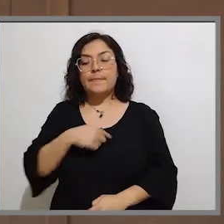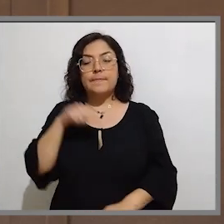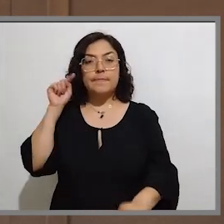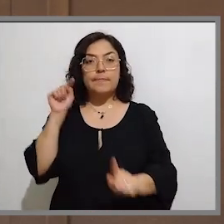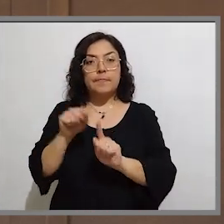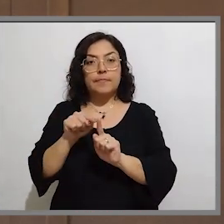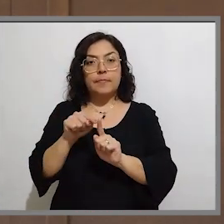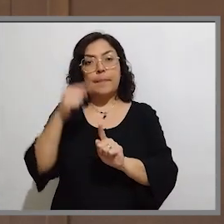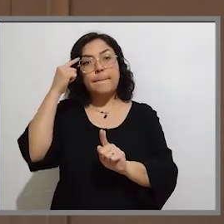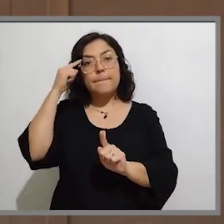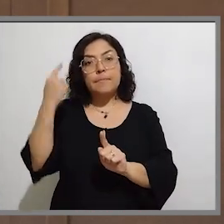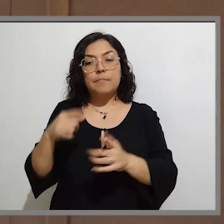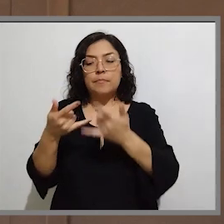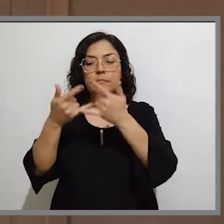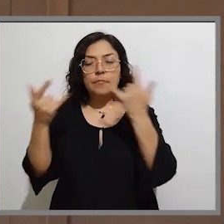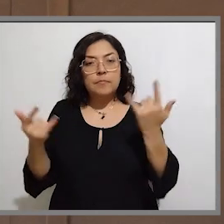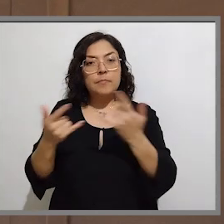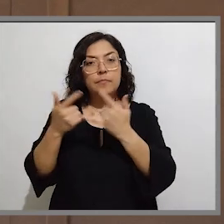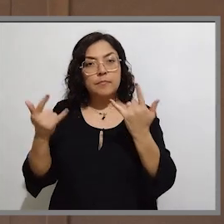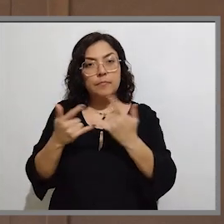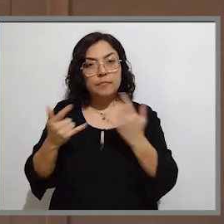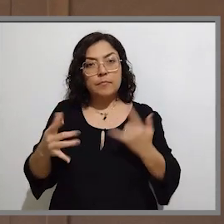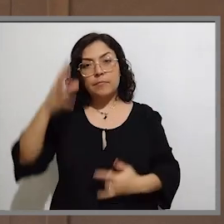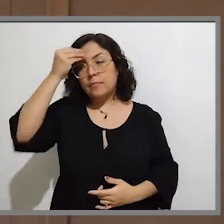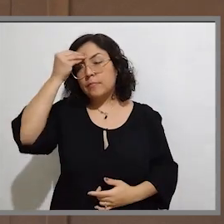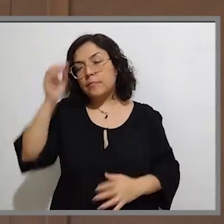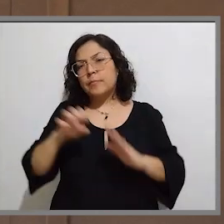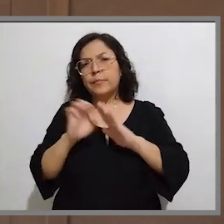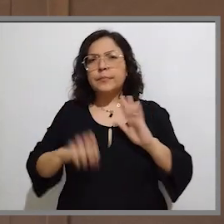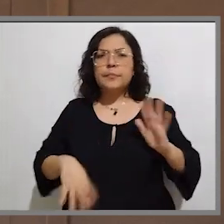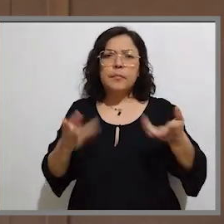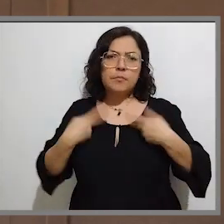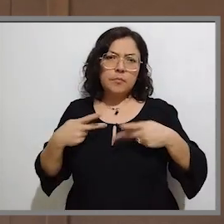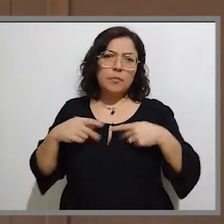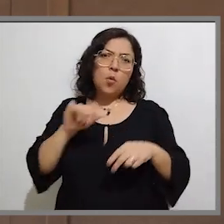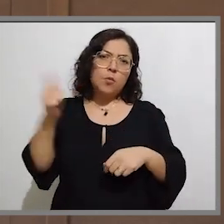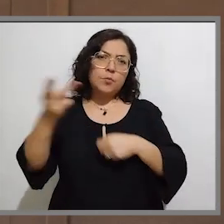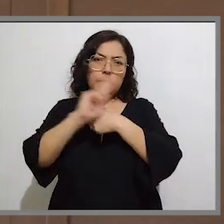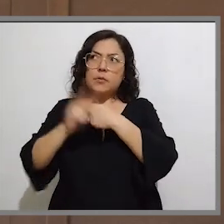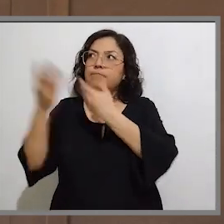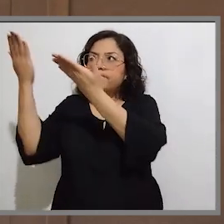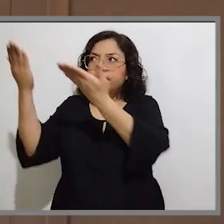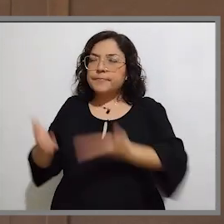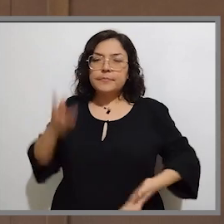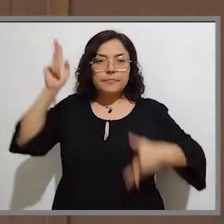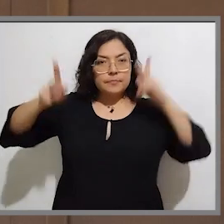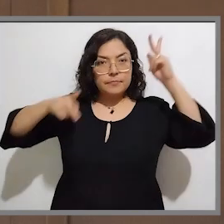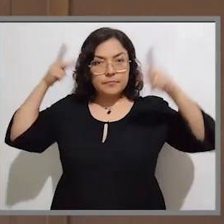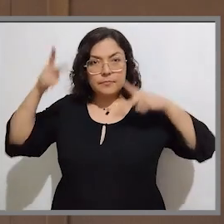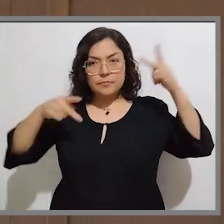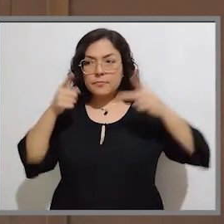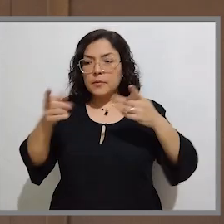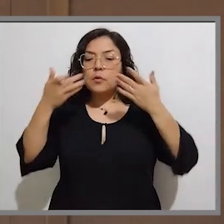conocer la historia en la parte referente a los visitantes extranjeros que han venido a observar nuestros